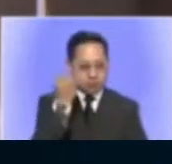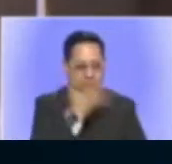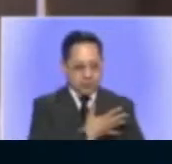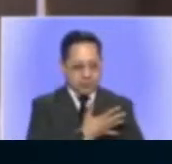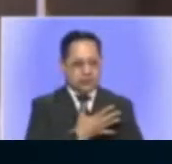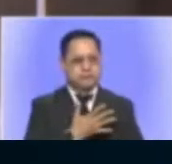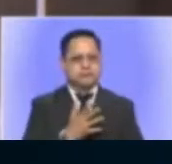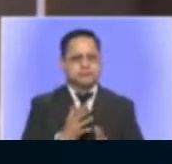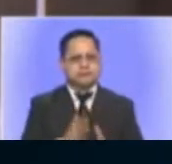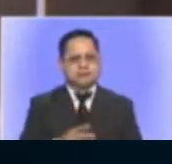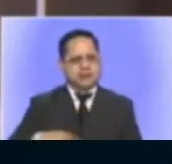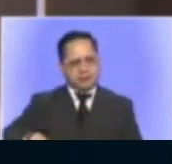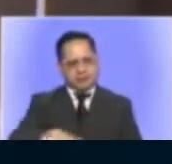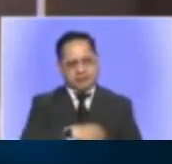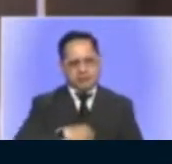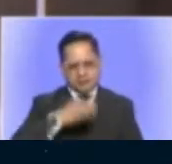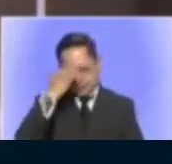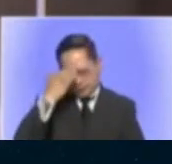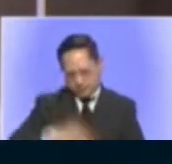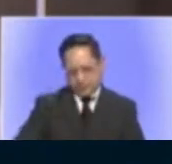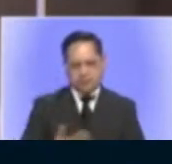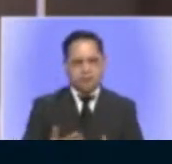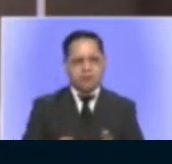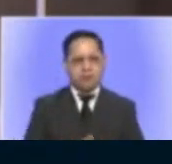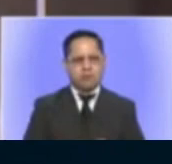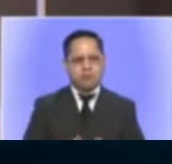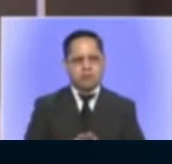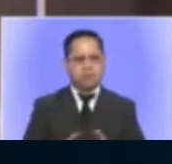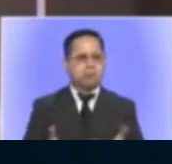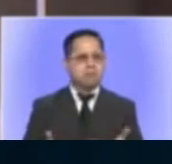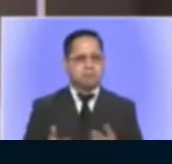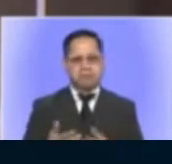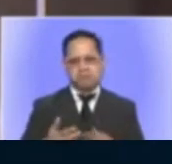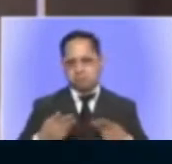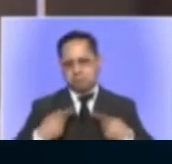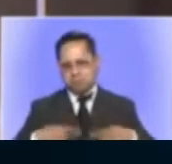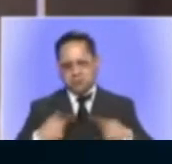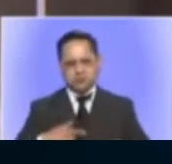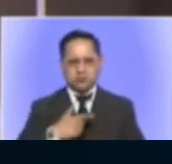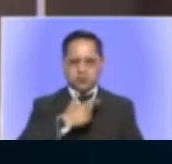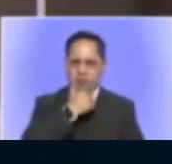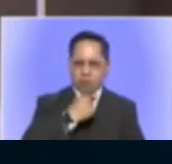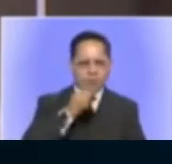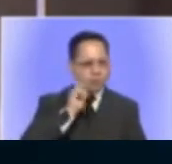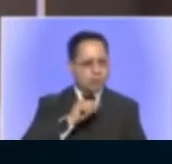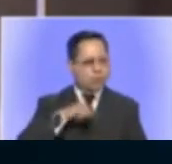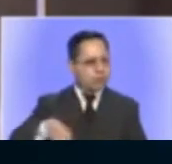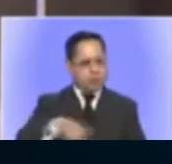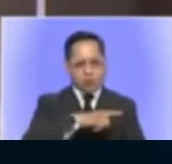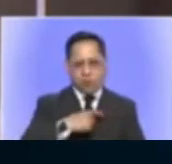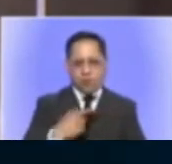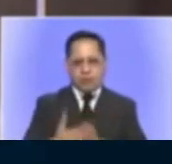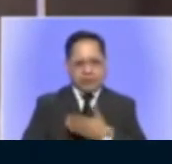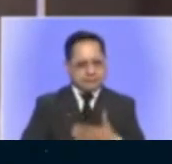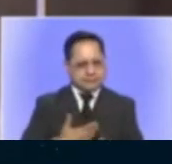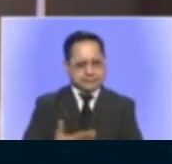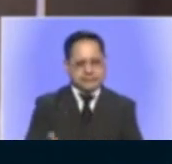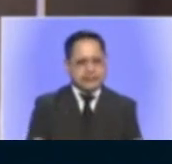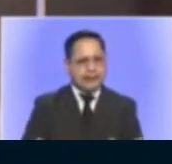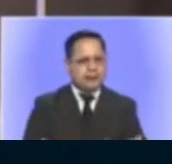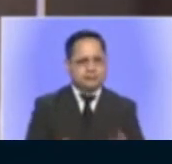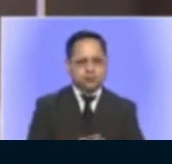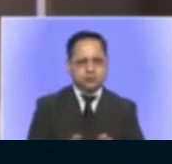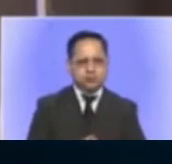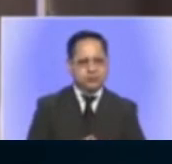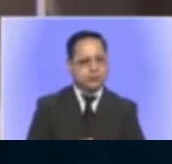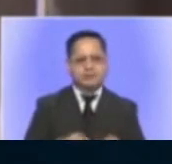jurisprudencial respecto de la forma en que las y los servidores públicos deben conducirse para preservar